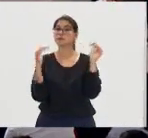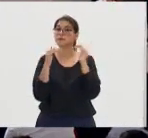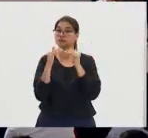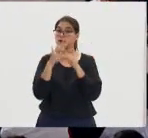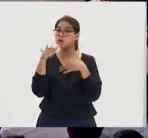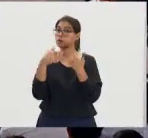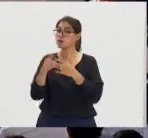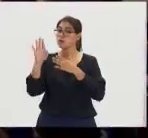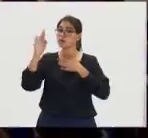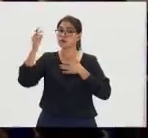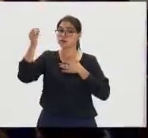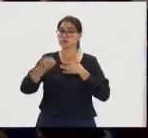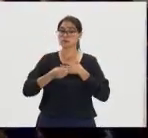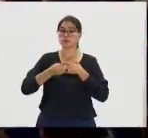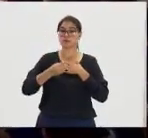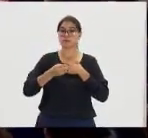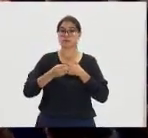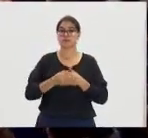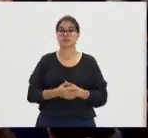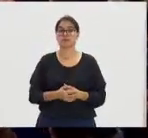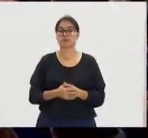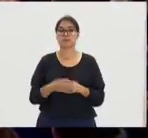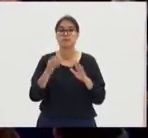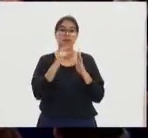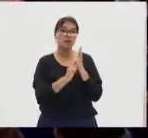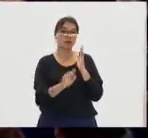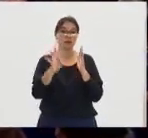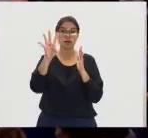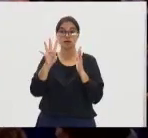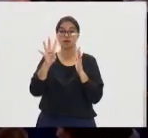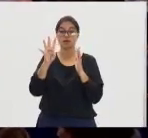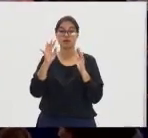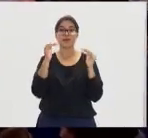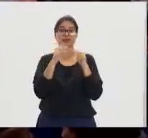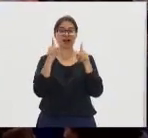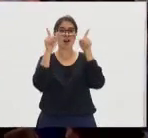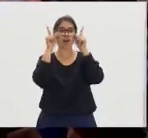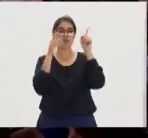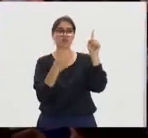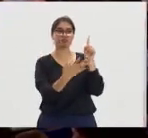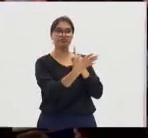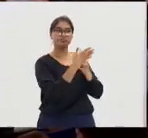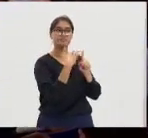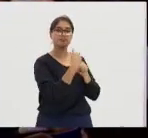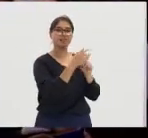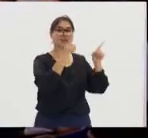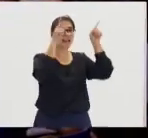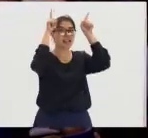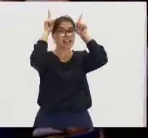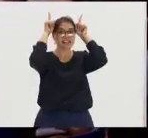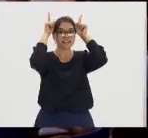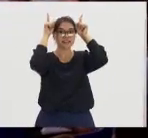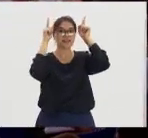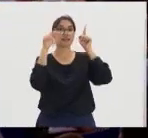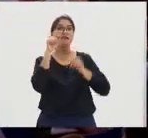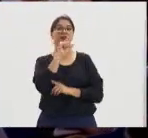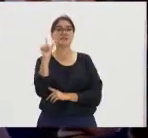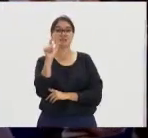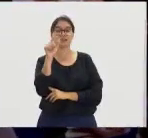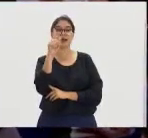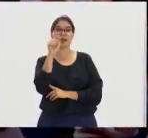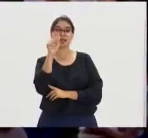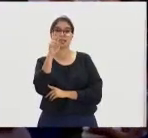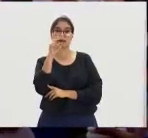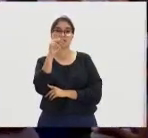promesas son nuestras. Ahora, avanzando al capítulo 4, apareció un tipo que anda merodeando tu casa, que se llama el tentador. El tentador